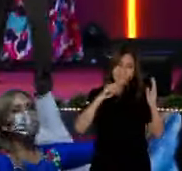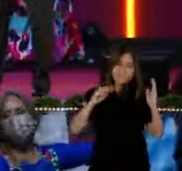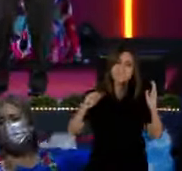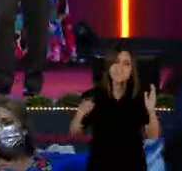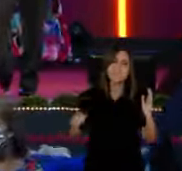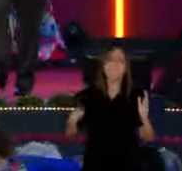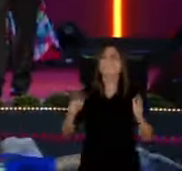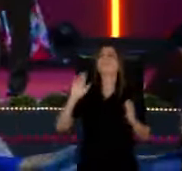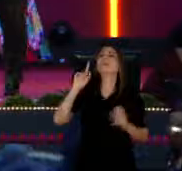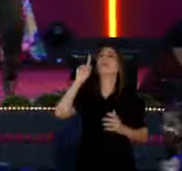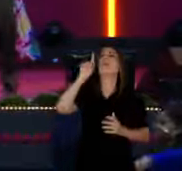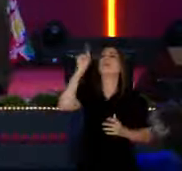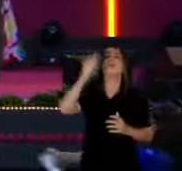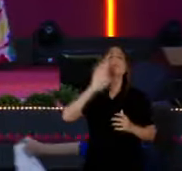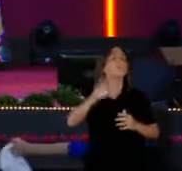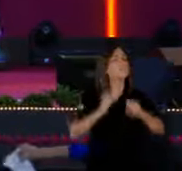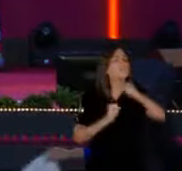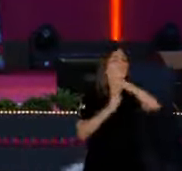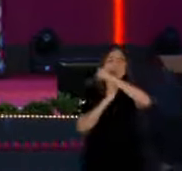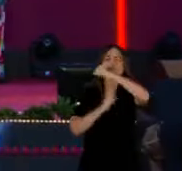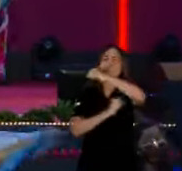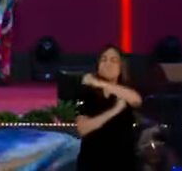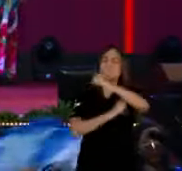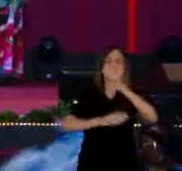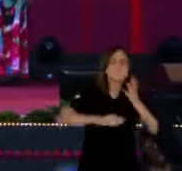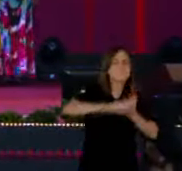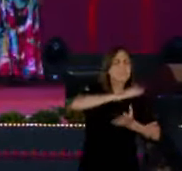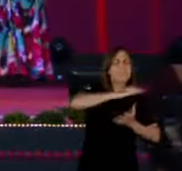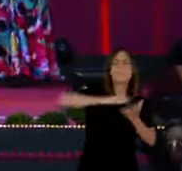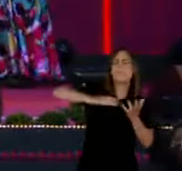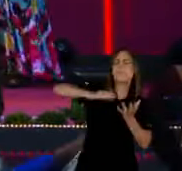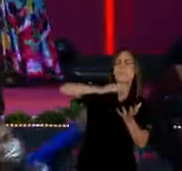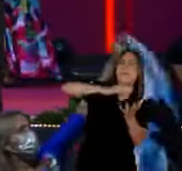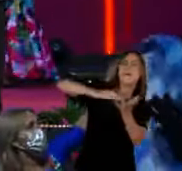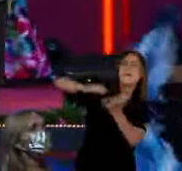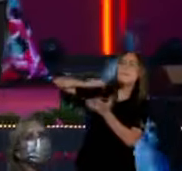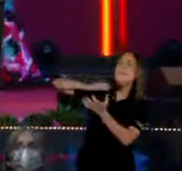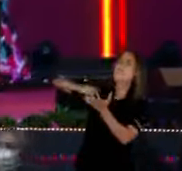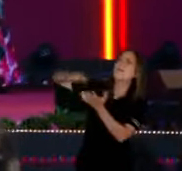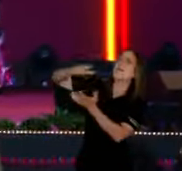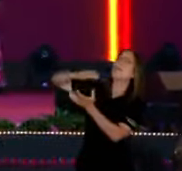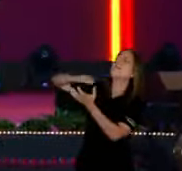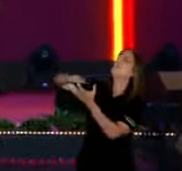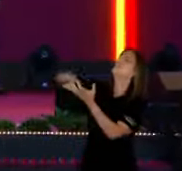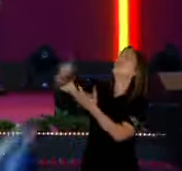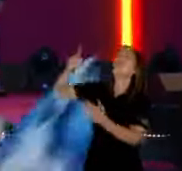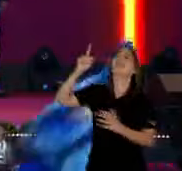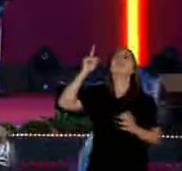roca. Sobre la. Aleluya.